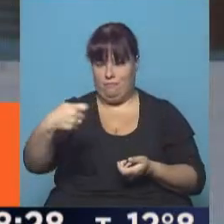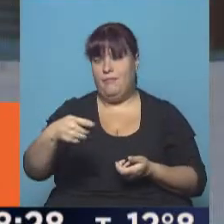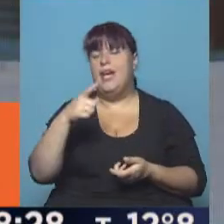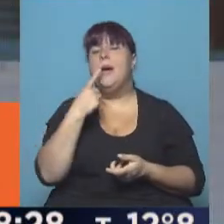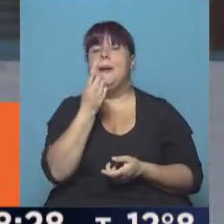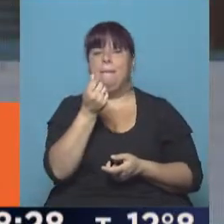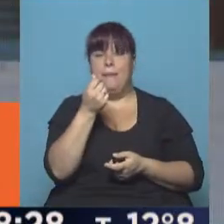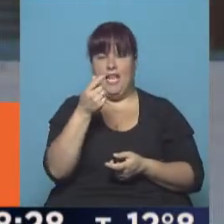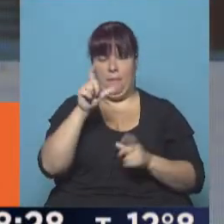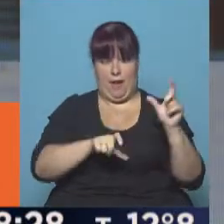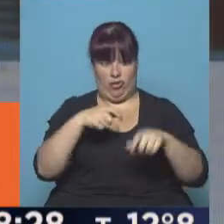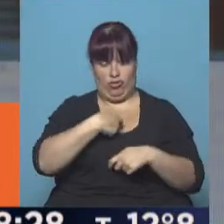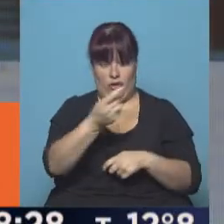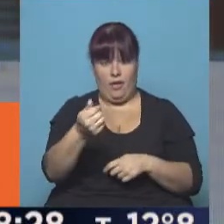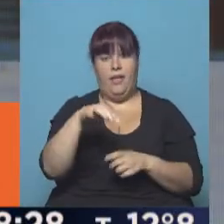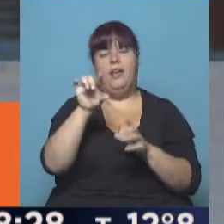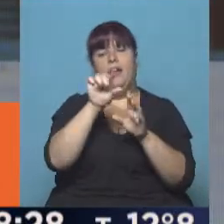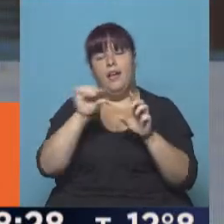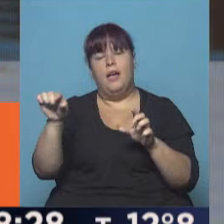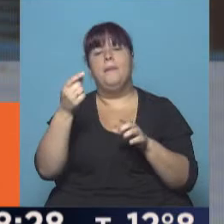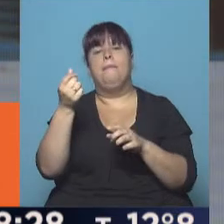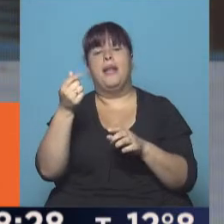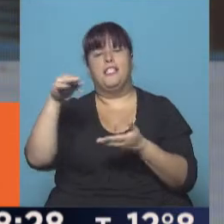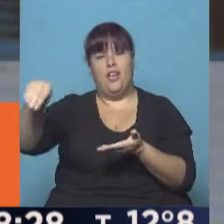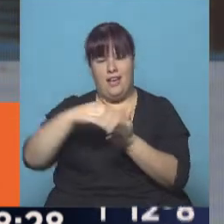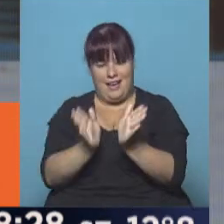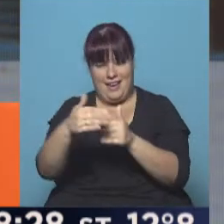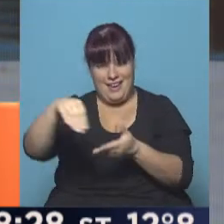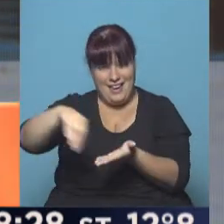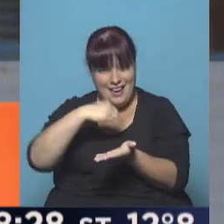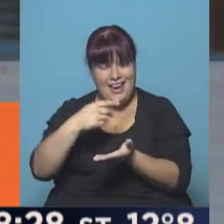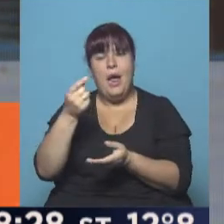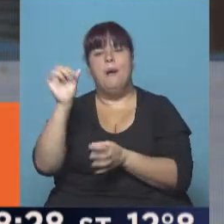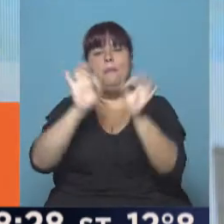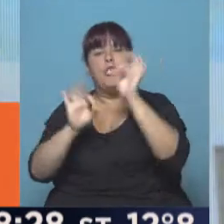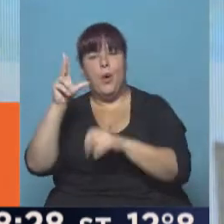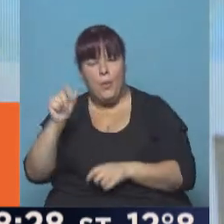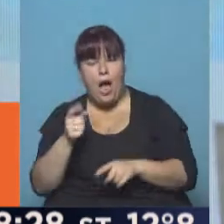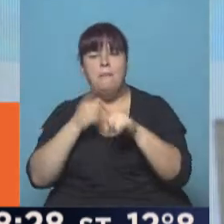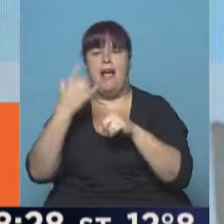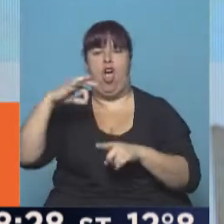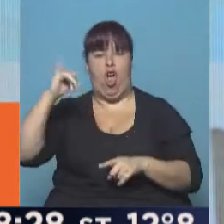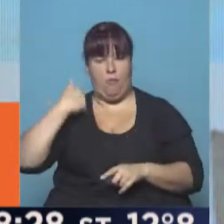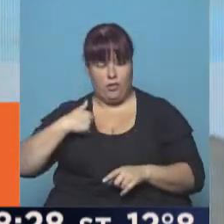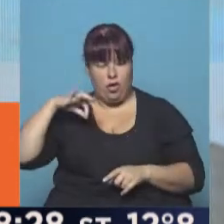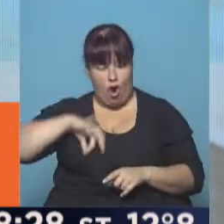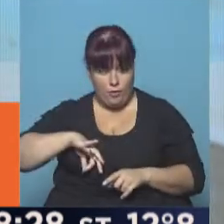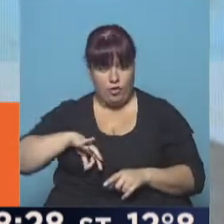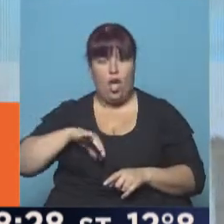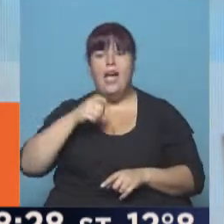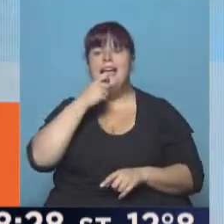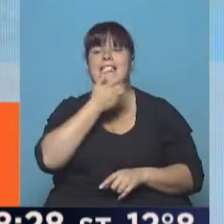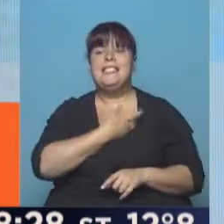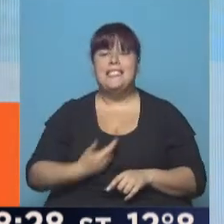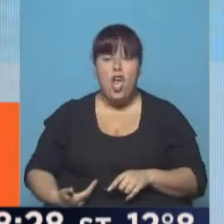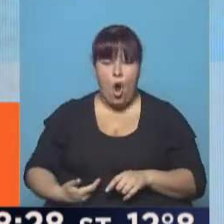del precio que llega al consumidor tiene que ver con el precio del postnet, con las tasas que cobran los bancos y con las comisiones. Si el